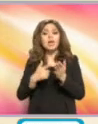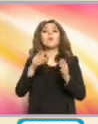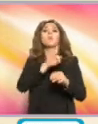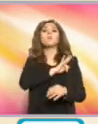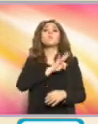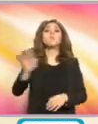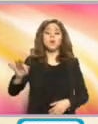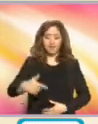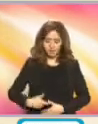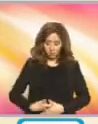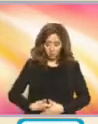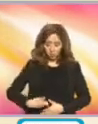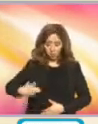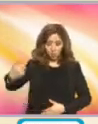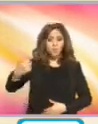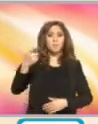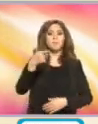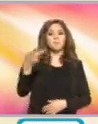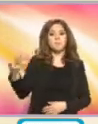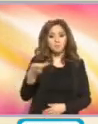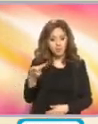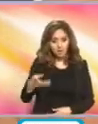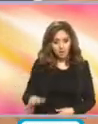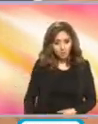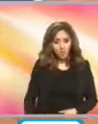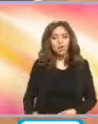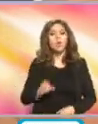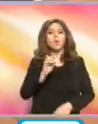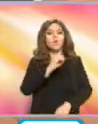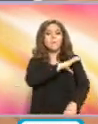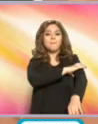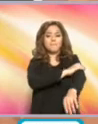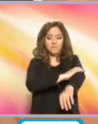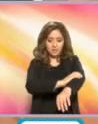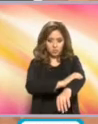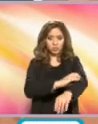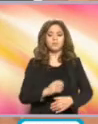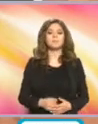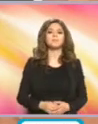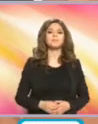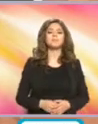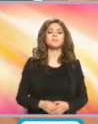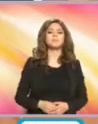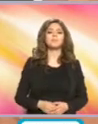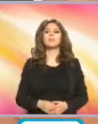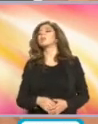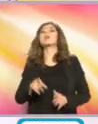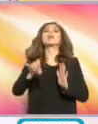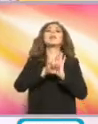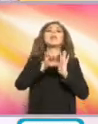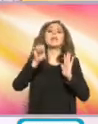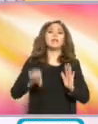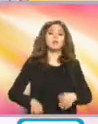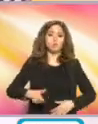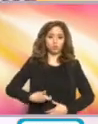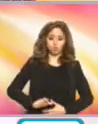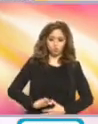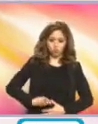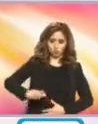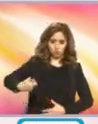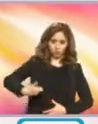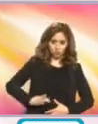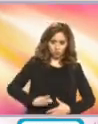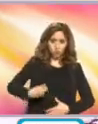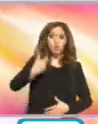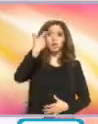se puede sacar de los muslos, de los brazos. Oye, ¿y si sacas del abdomen, te sirve hasta para que te quede el abdomen planito? Así es, todo va